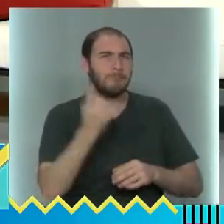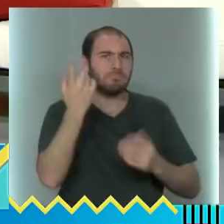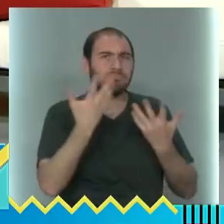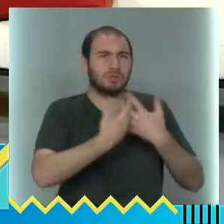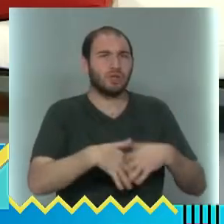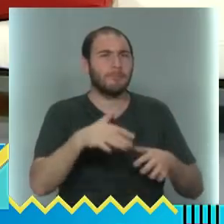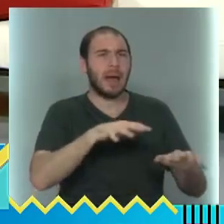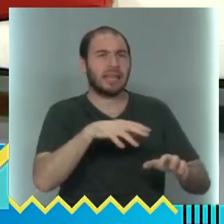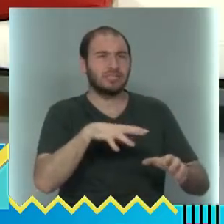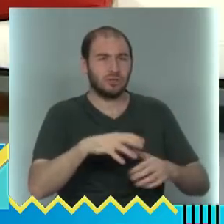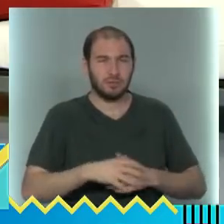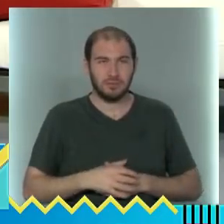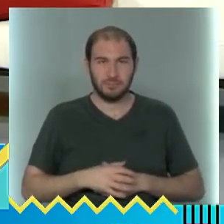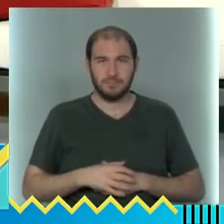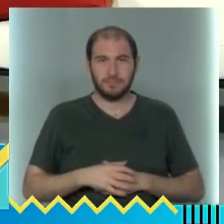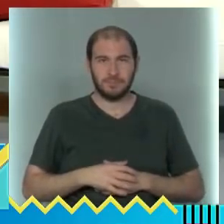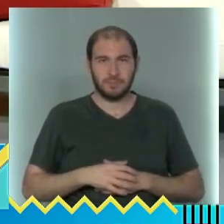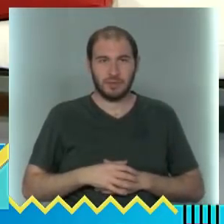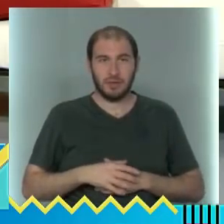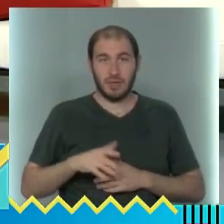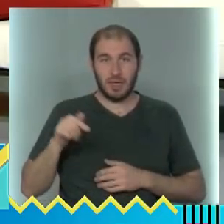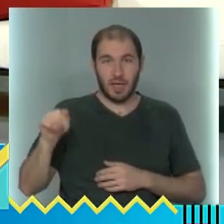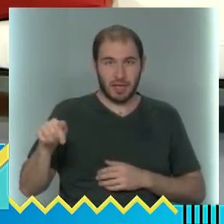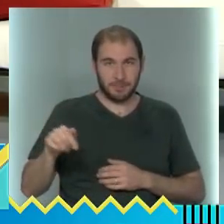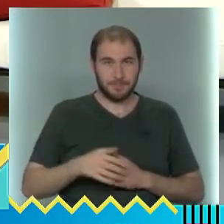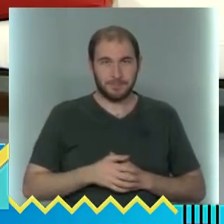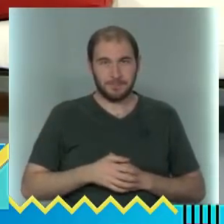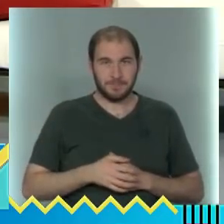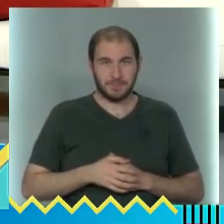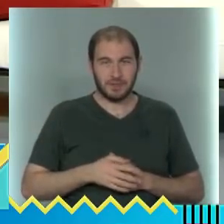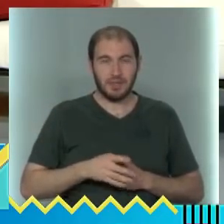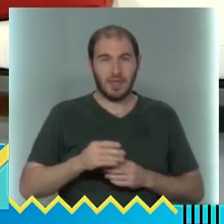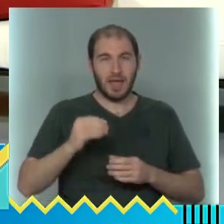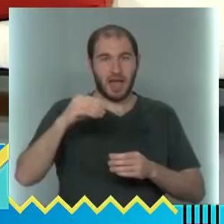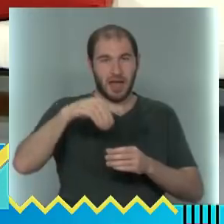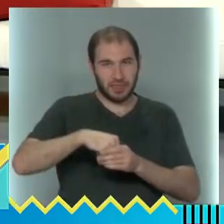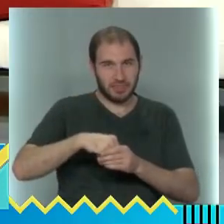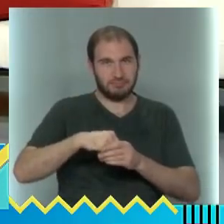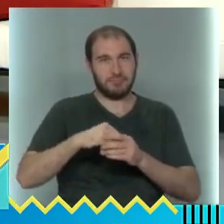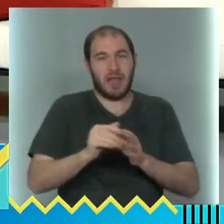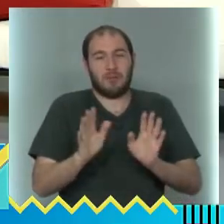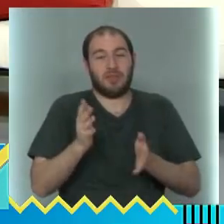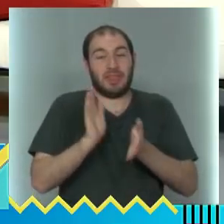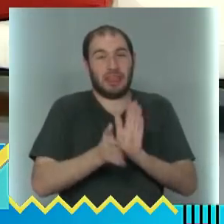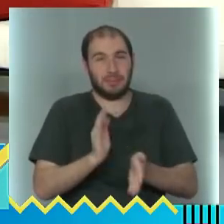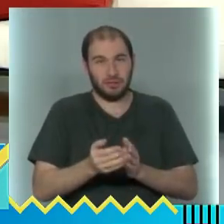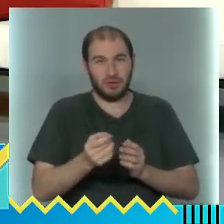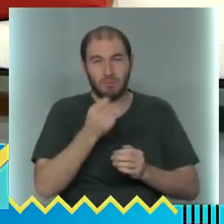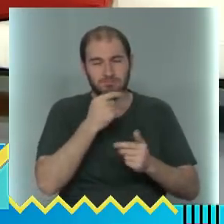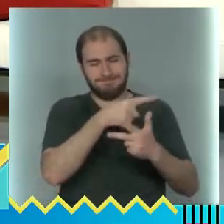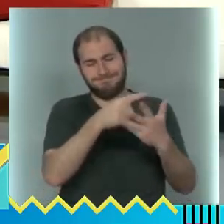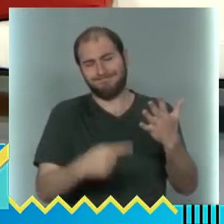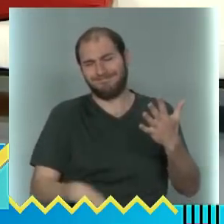relacionan al Parkinson. Ahí sí, ahí dentro de las posibilidades terapéuticas tenemos un